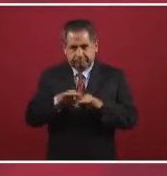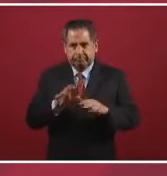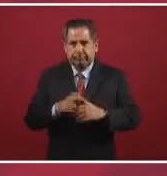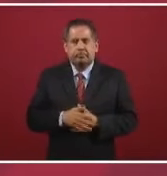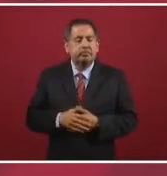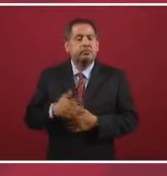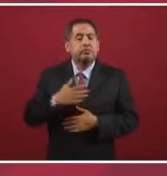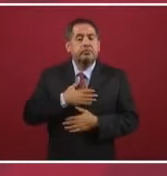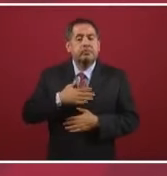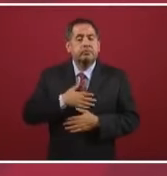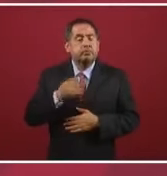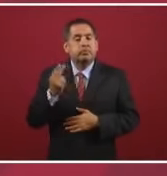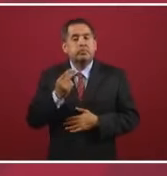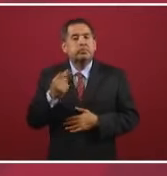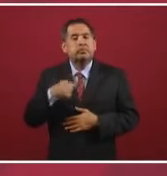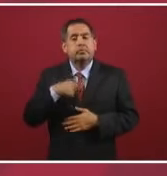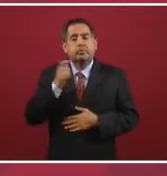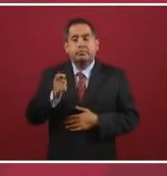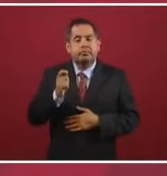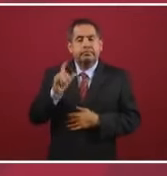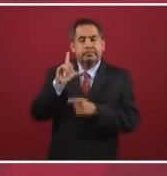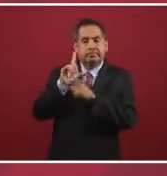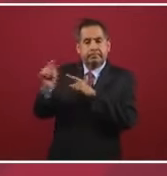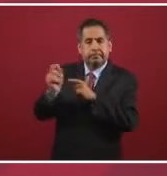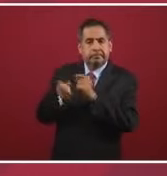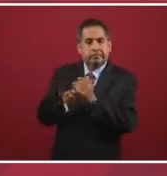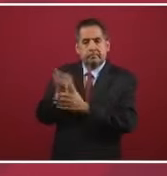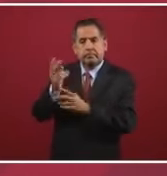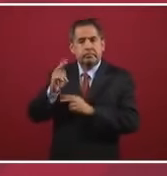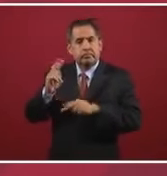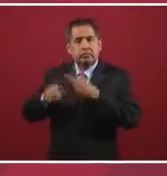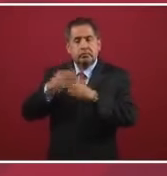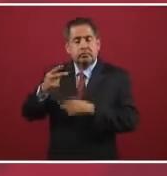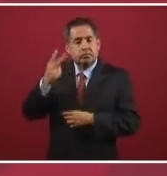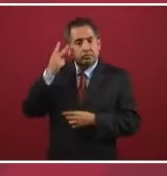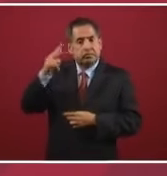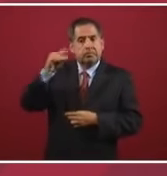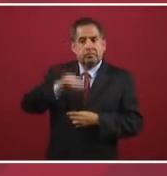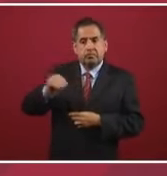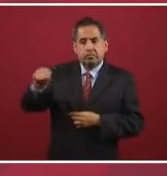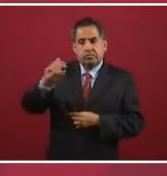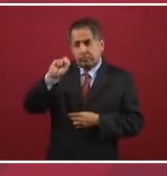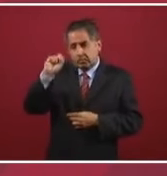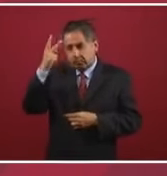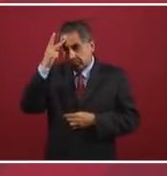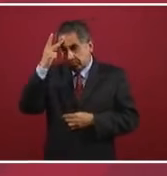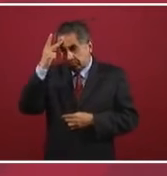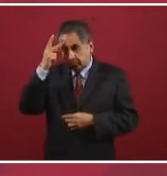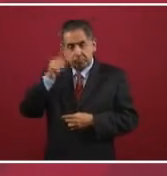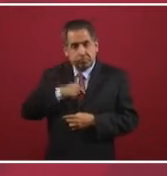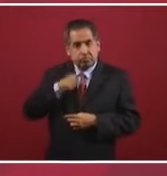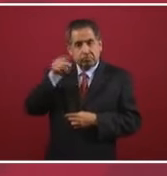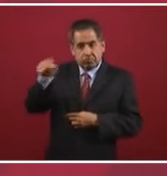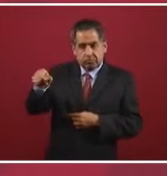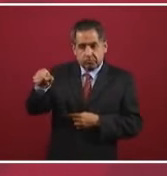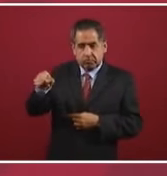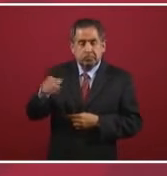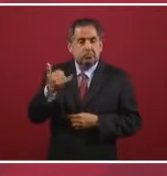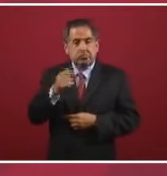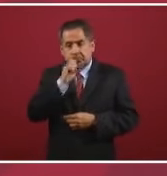Yo tengo que salir, voy a una gira a San Luis Potosí y